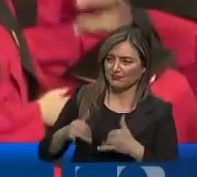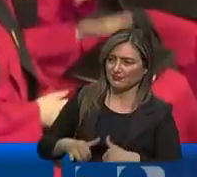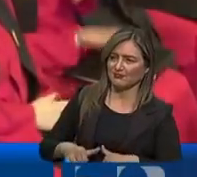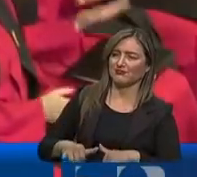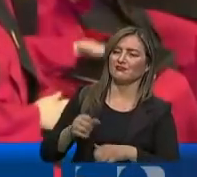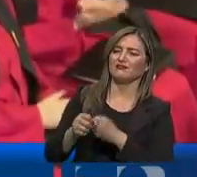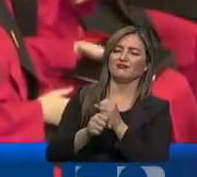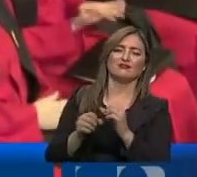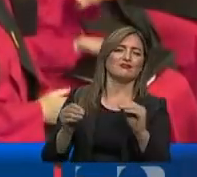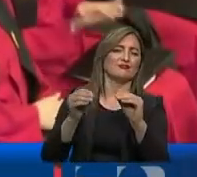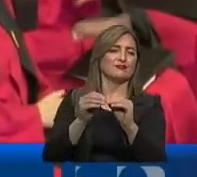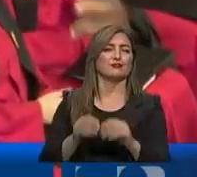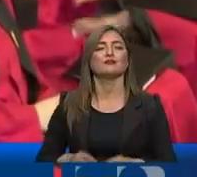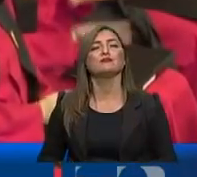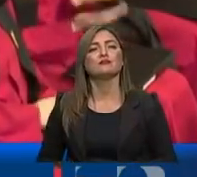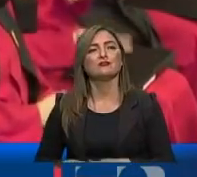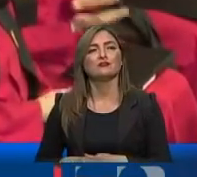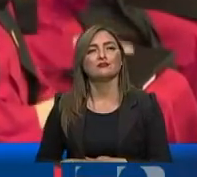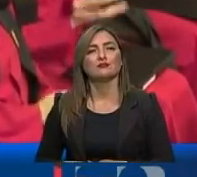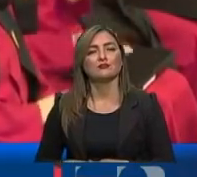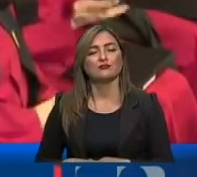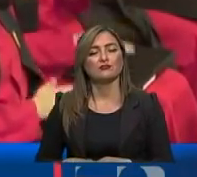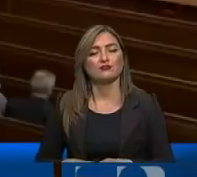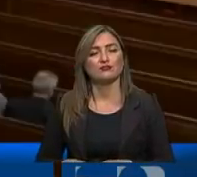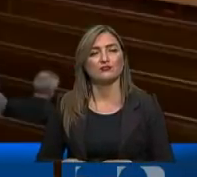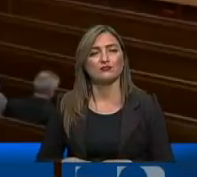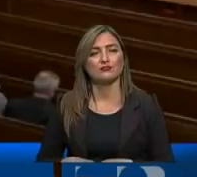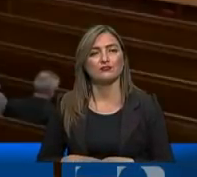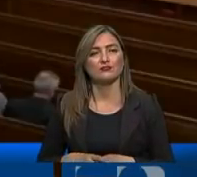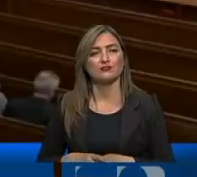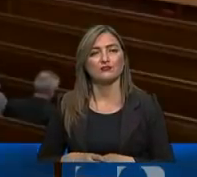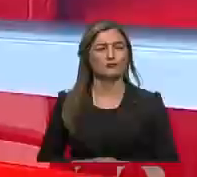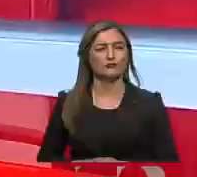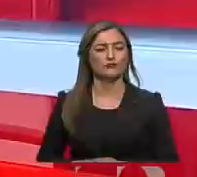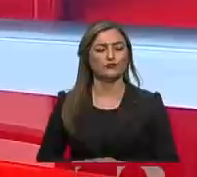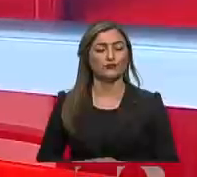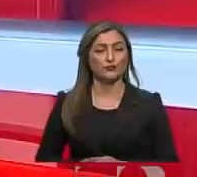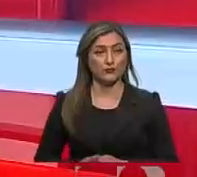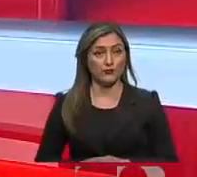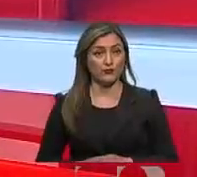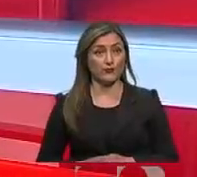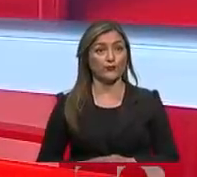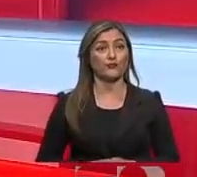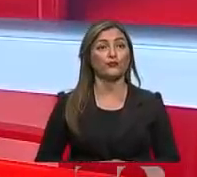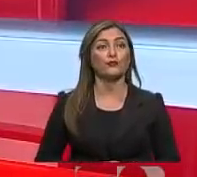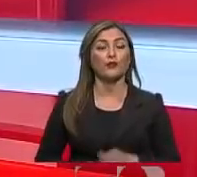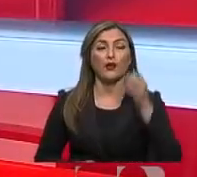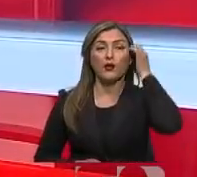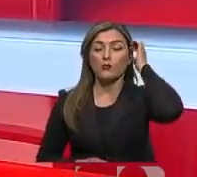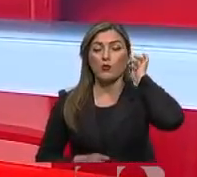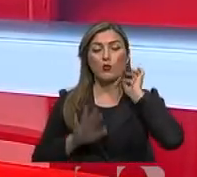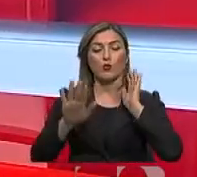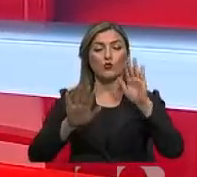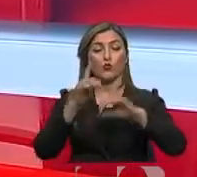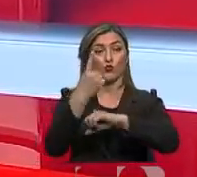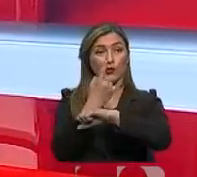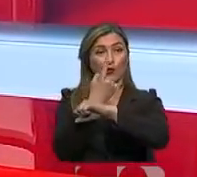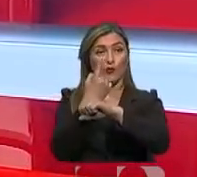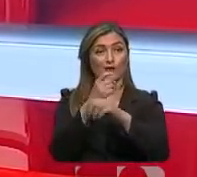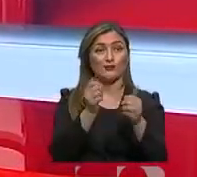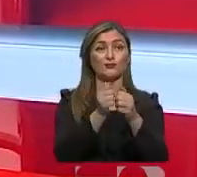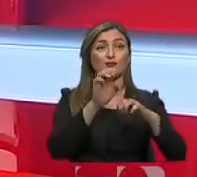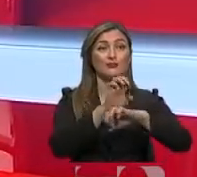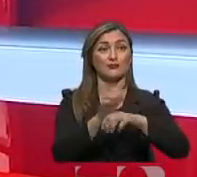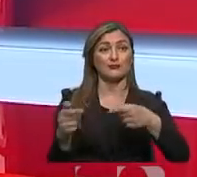por muchos años más. Tomás Chufardi, 24 horas. En poco más de una hora, nuestra selección de Ecuador